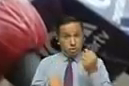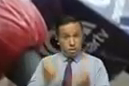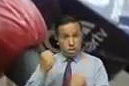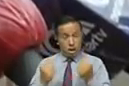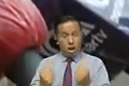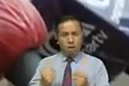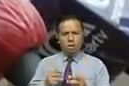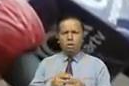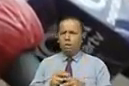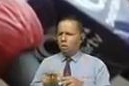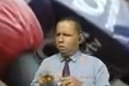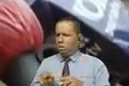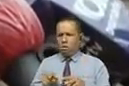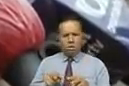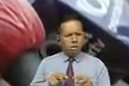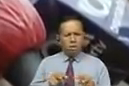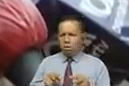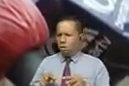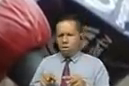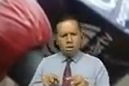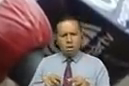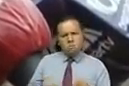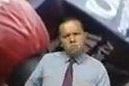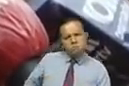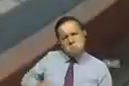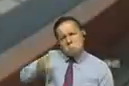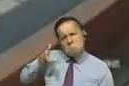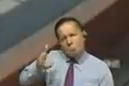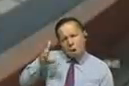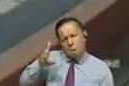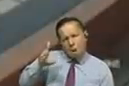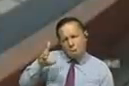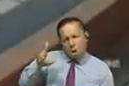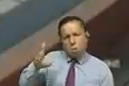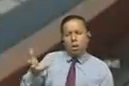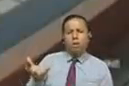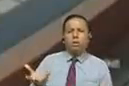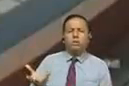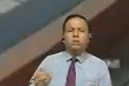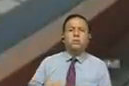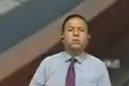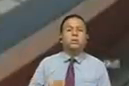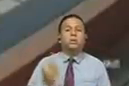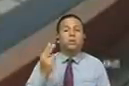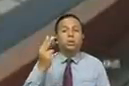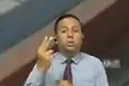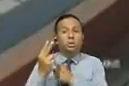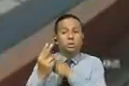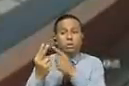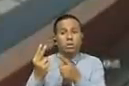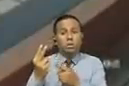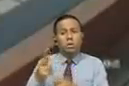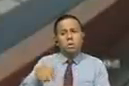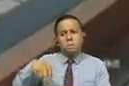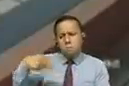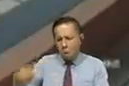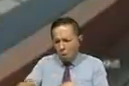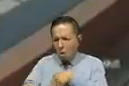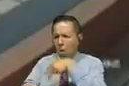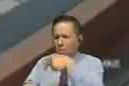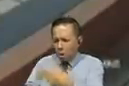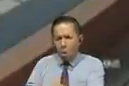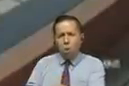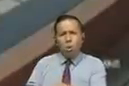realiza varias detonaciones en contra de los delincuentes. Durante los disparos, dos sujetos resultaron heridos, uno en